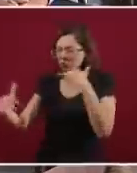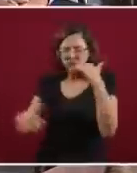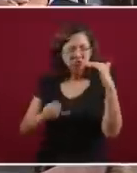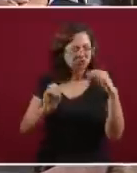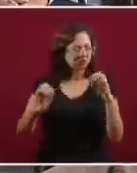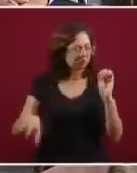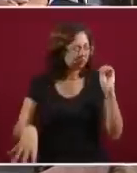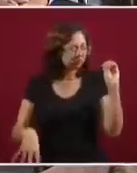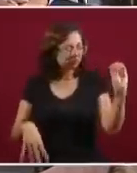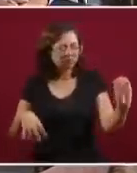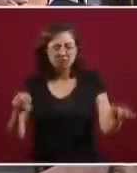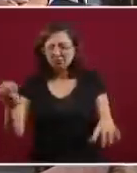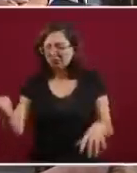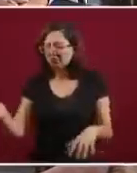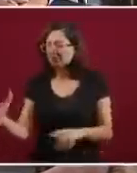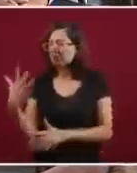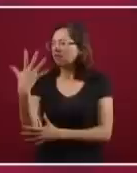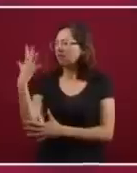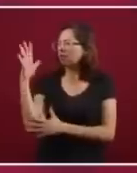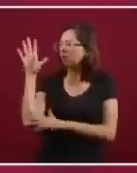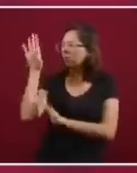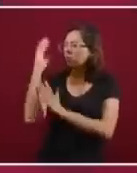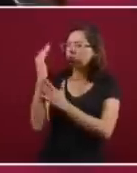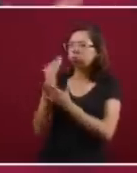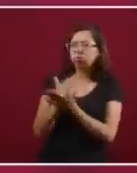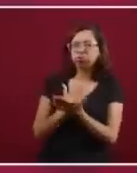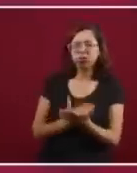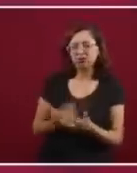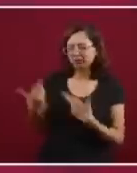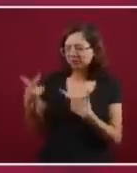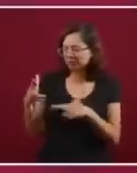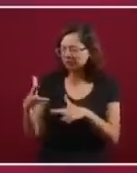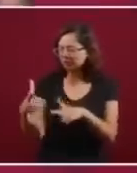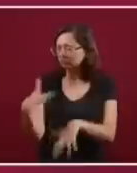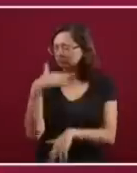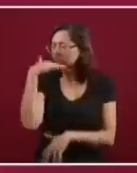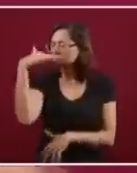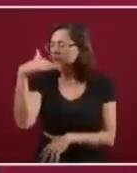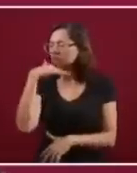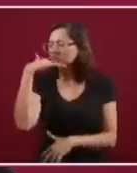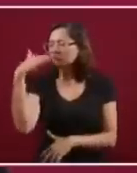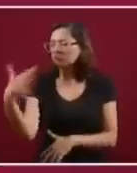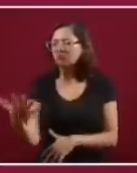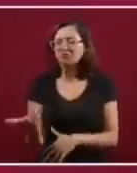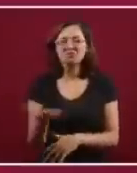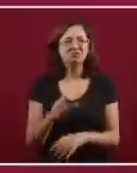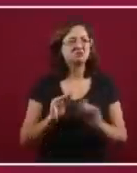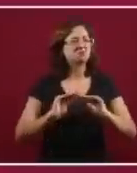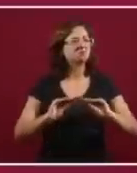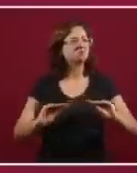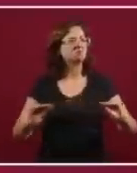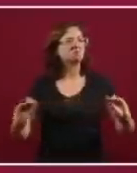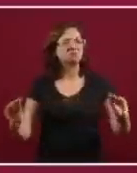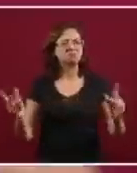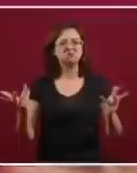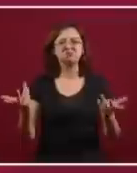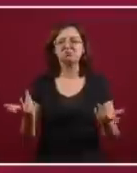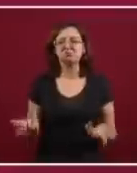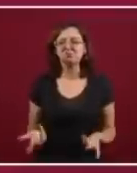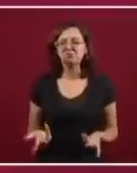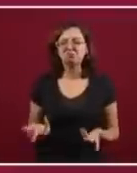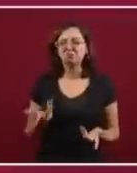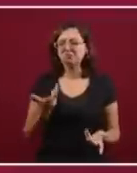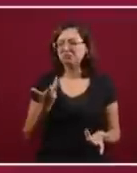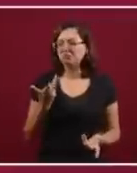hay el medio ambiente está erosionado en un río contaminado en un llano que no